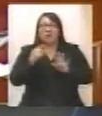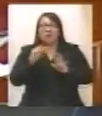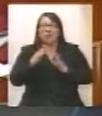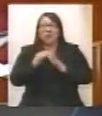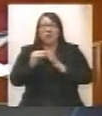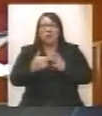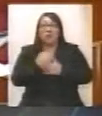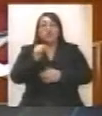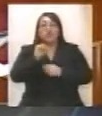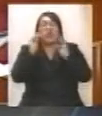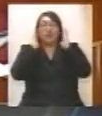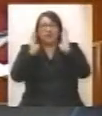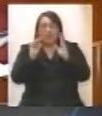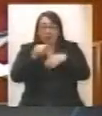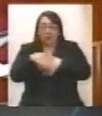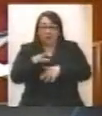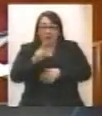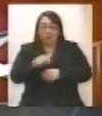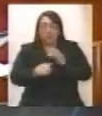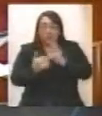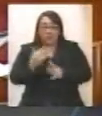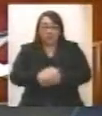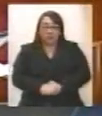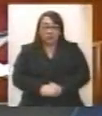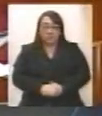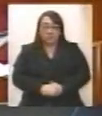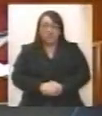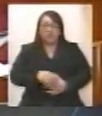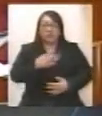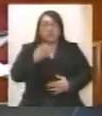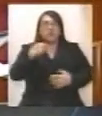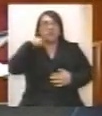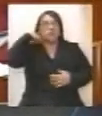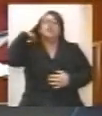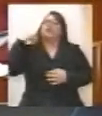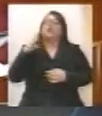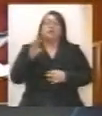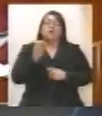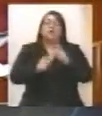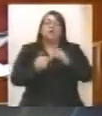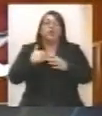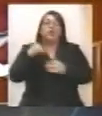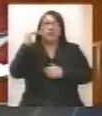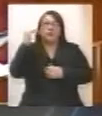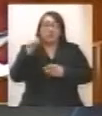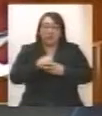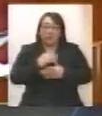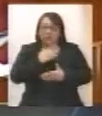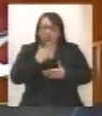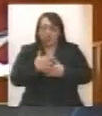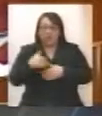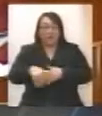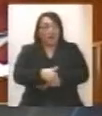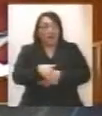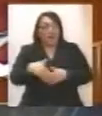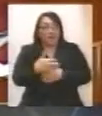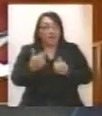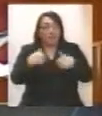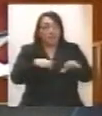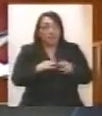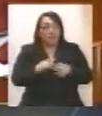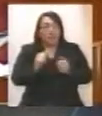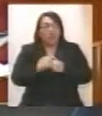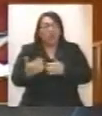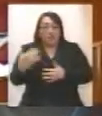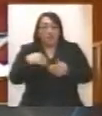soles, atenderá en julio del 2015 a 450 personas adultos mayores en situación de calle, provenientes